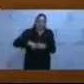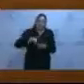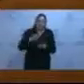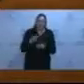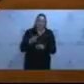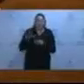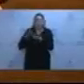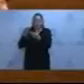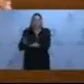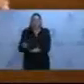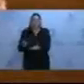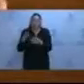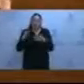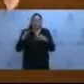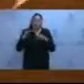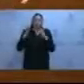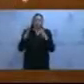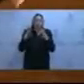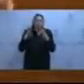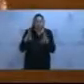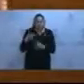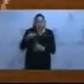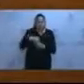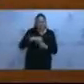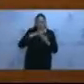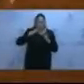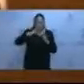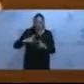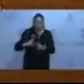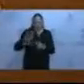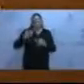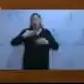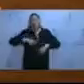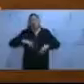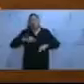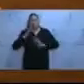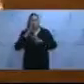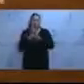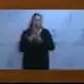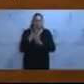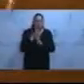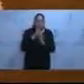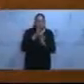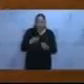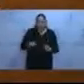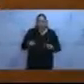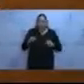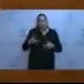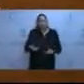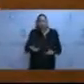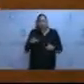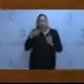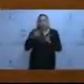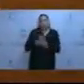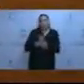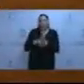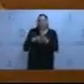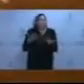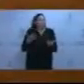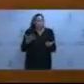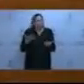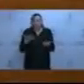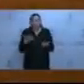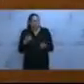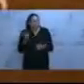a los consejeros del Consejo de Administración. Lógicamente, hablar en estos momentos del coste es precipitar acontecimientos. No estamos en